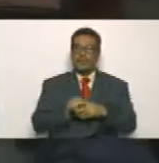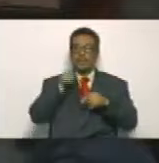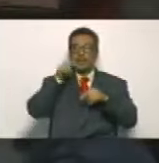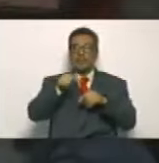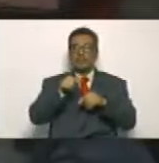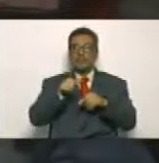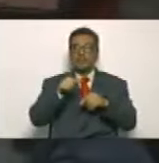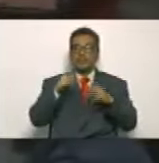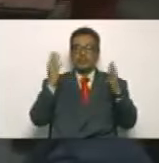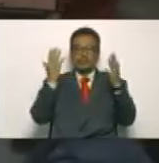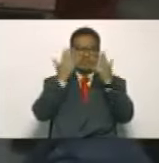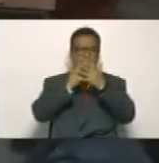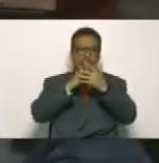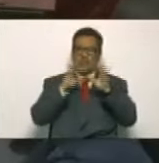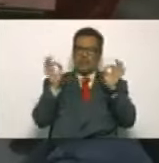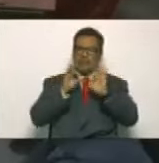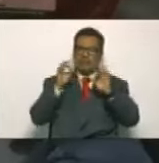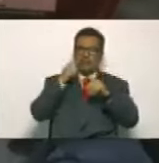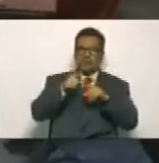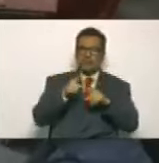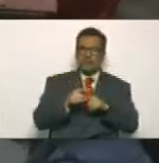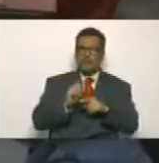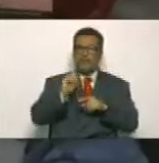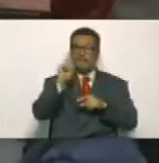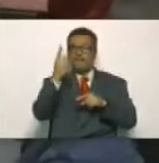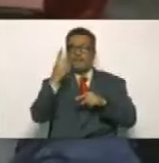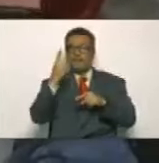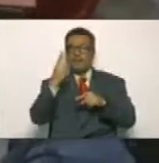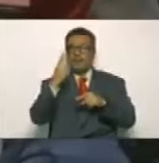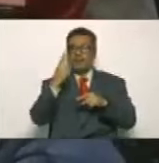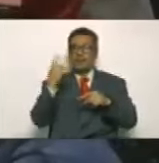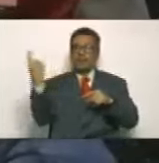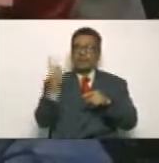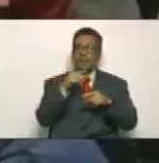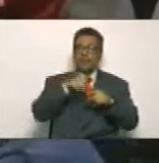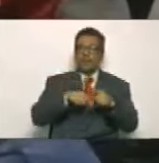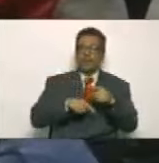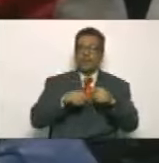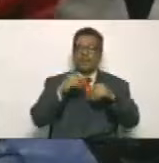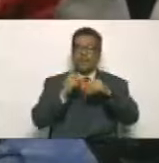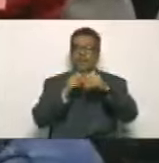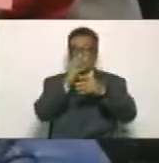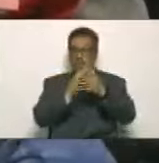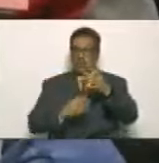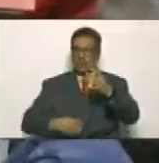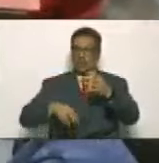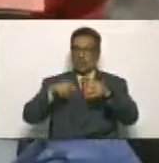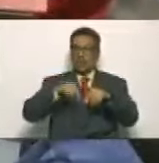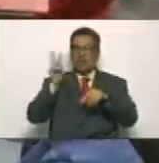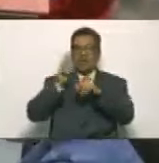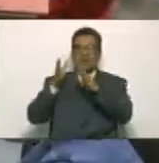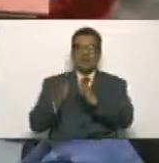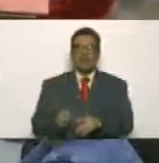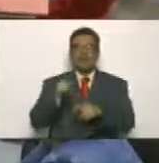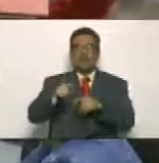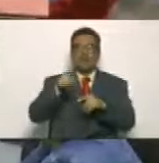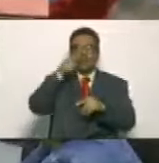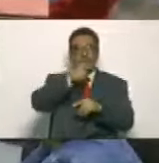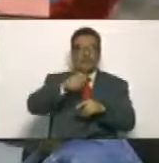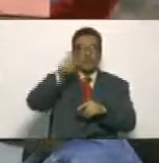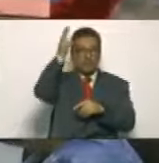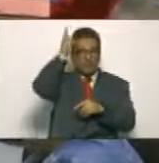estamos invisibilizados y éramos los primeros habitantes, ¿cuál es la raíz de la venezolanidad? Son los